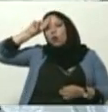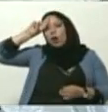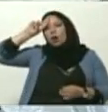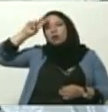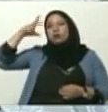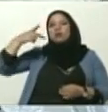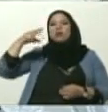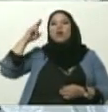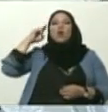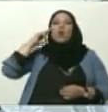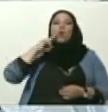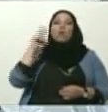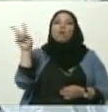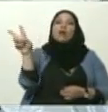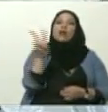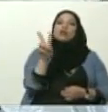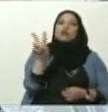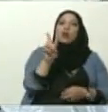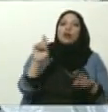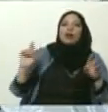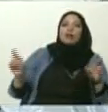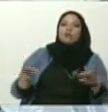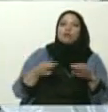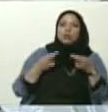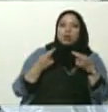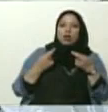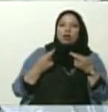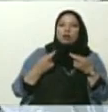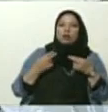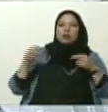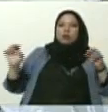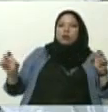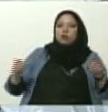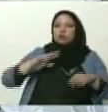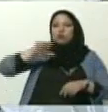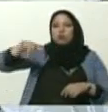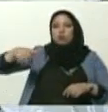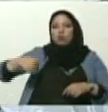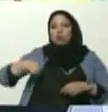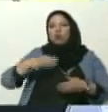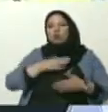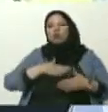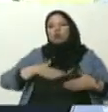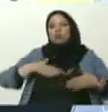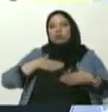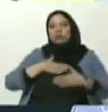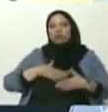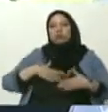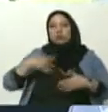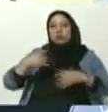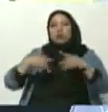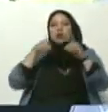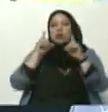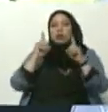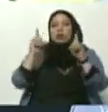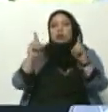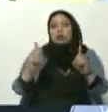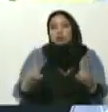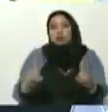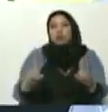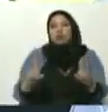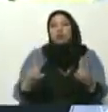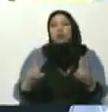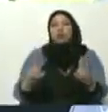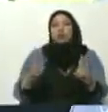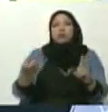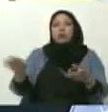República Bolivariana de Venezuela, expresamos nuestra satisfacción por la decisión de las partes